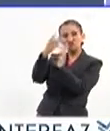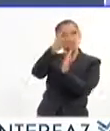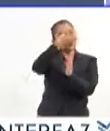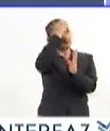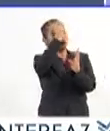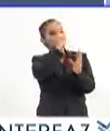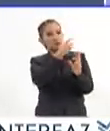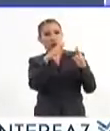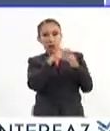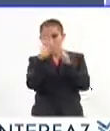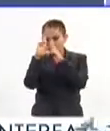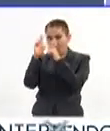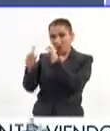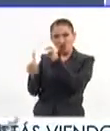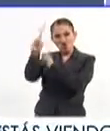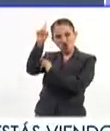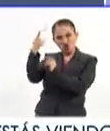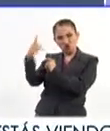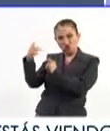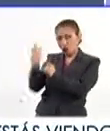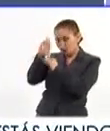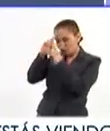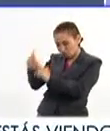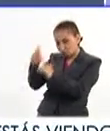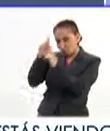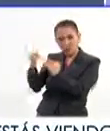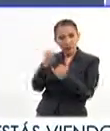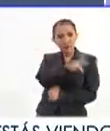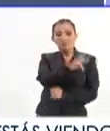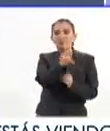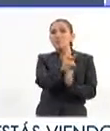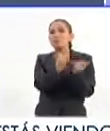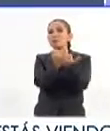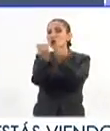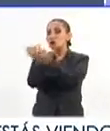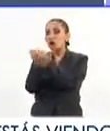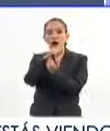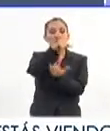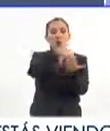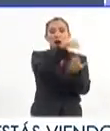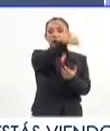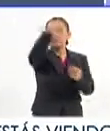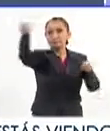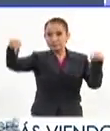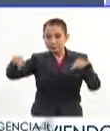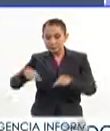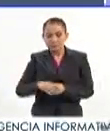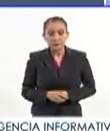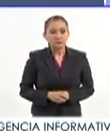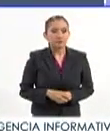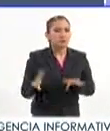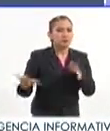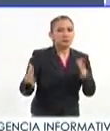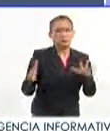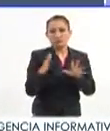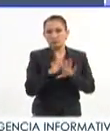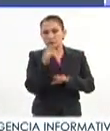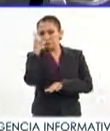van a digamos, efectuar de manera similar en otros asentamientos. Más o menos para